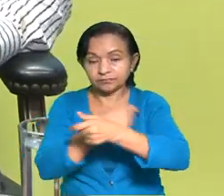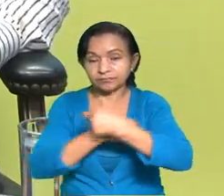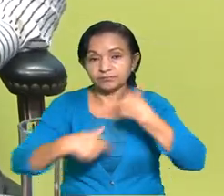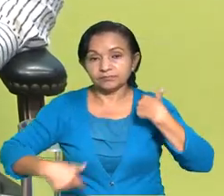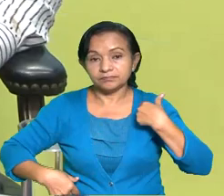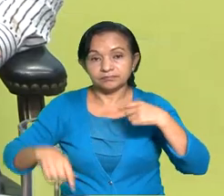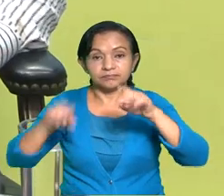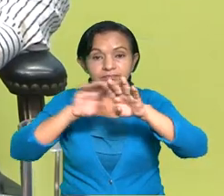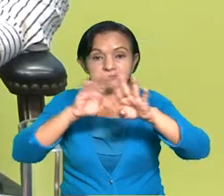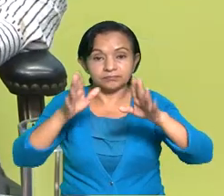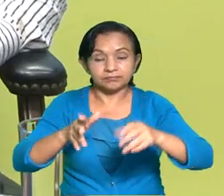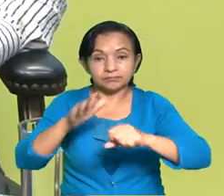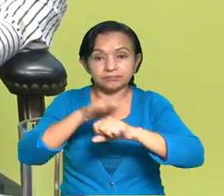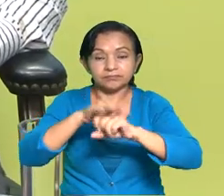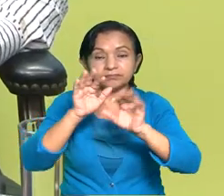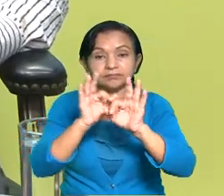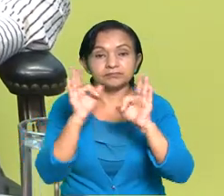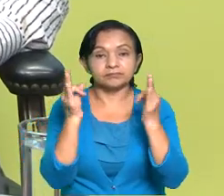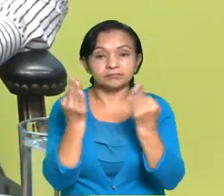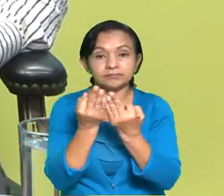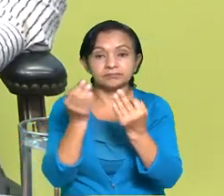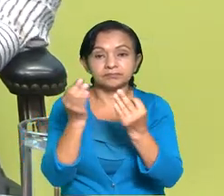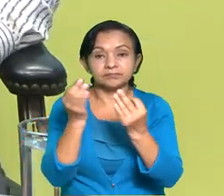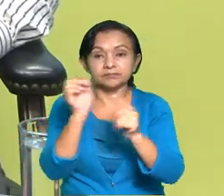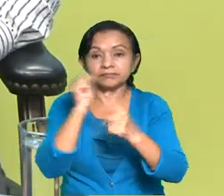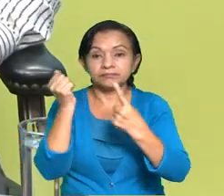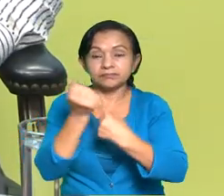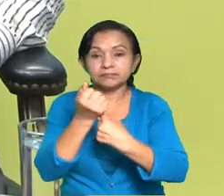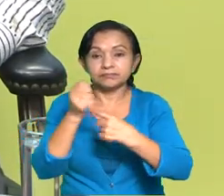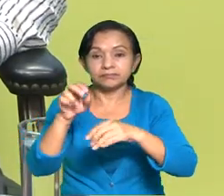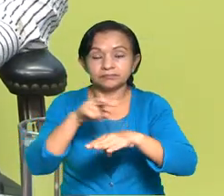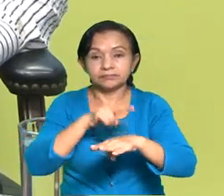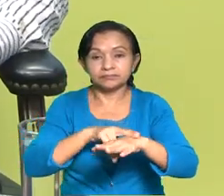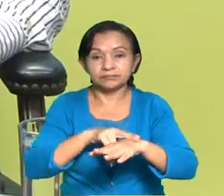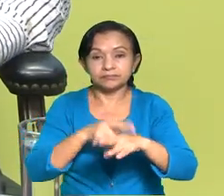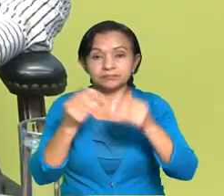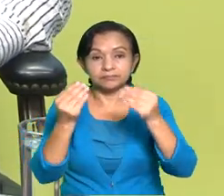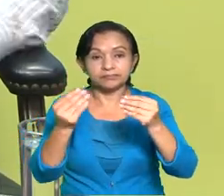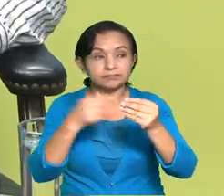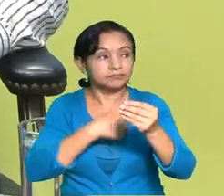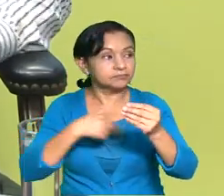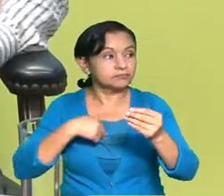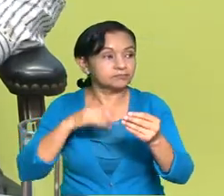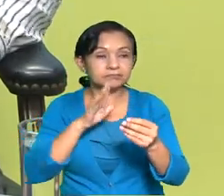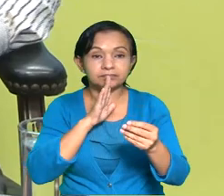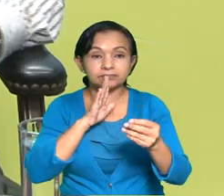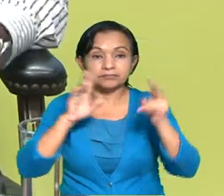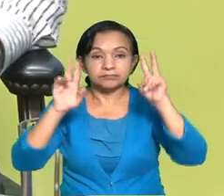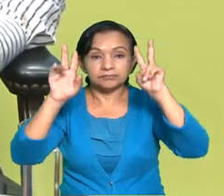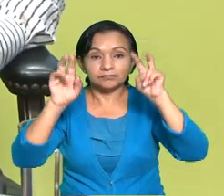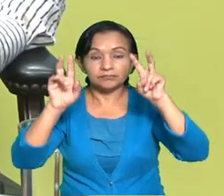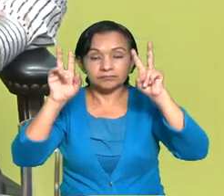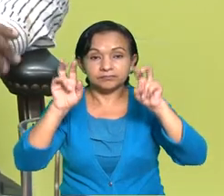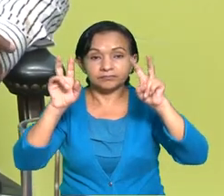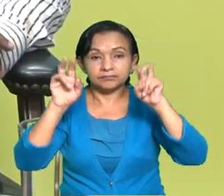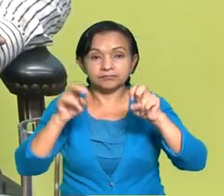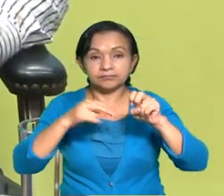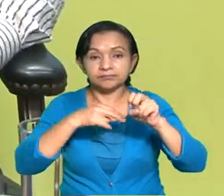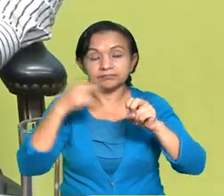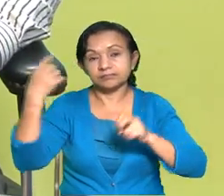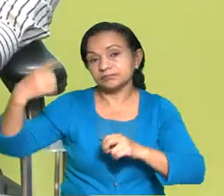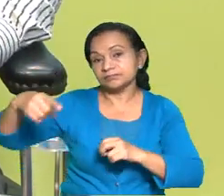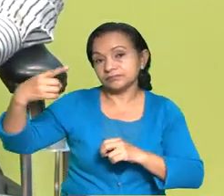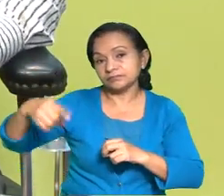Mujer, Niñez y Familia de nuestra Asamblea Nacional y maneja mucho este tema porque pues es su ámbito, acerca de los